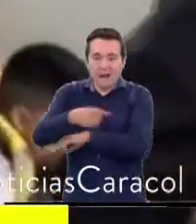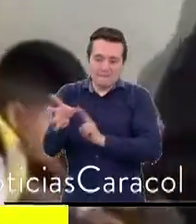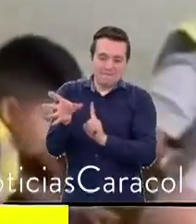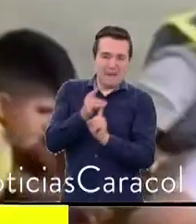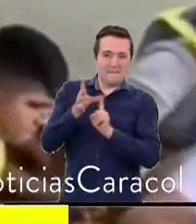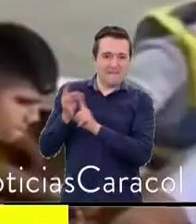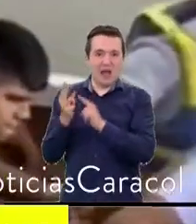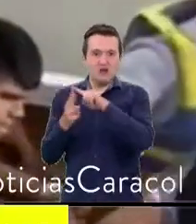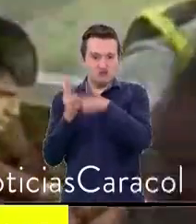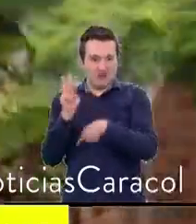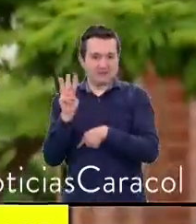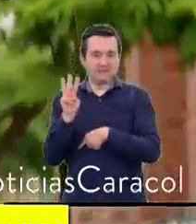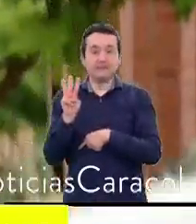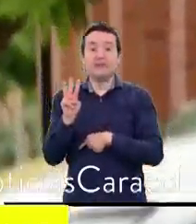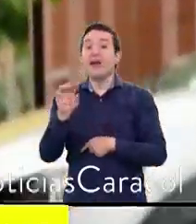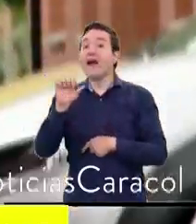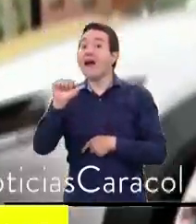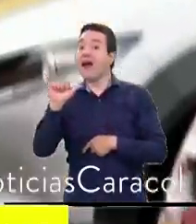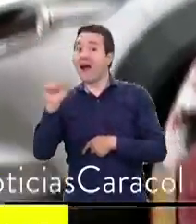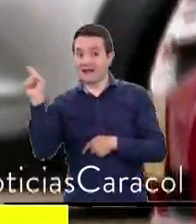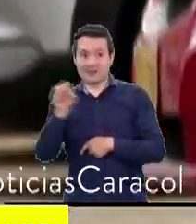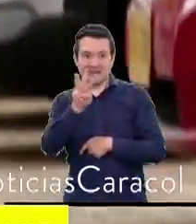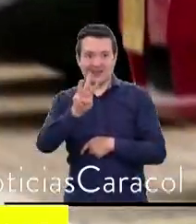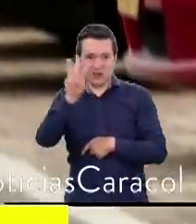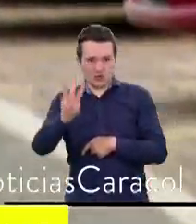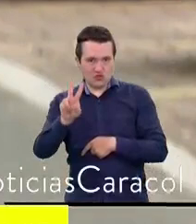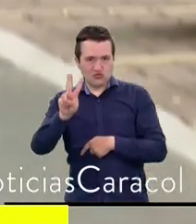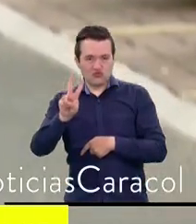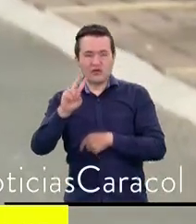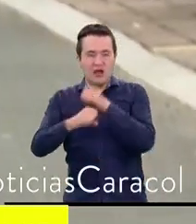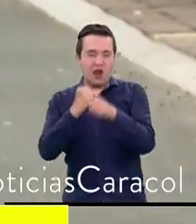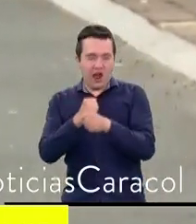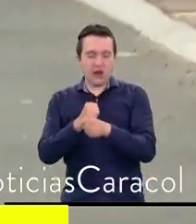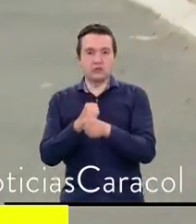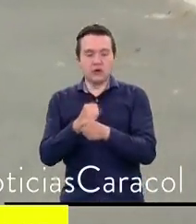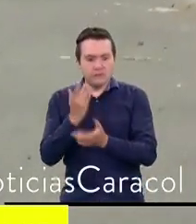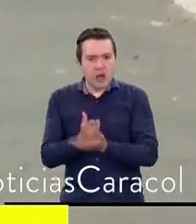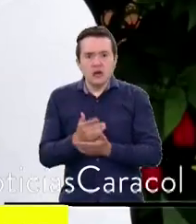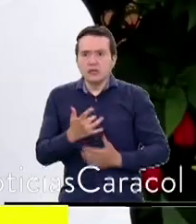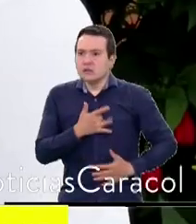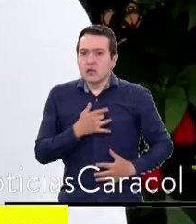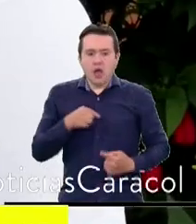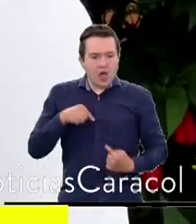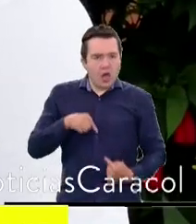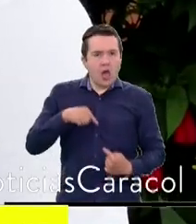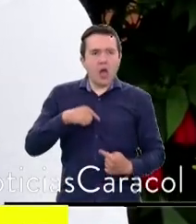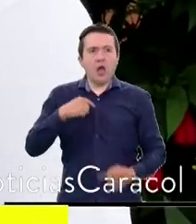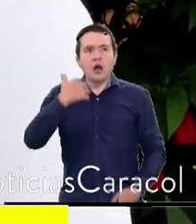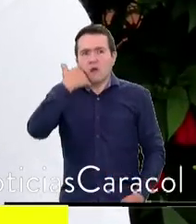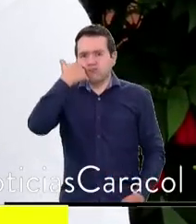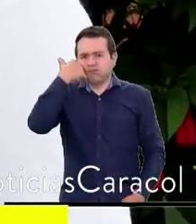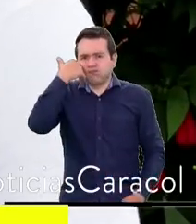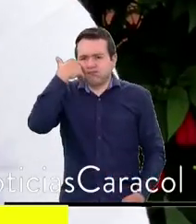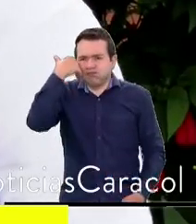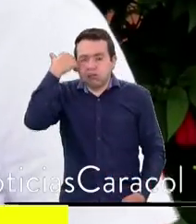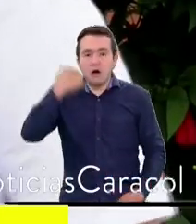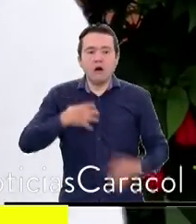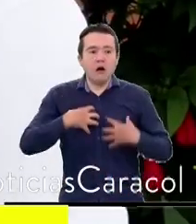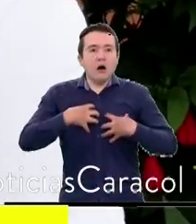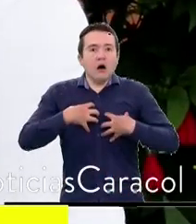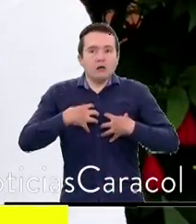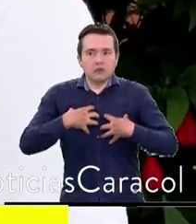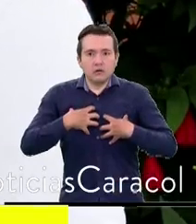Rápidamente, la mujer de 32 años vio cómo el COVID-19 la dejaba indefensa. Fiebres altas, el ahogo,